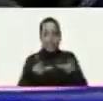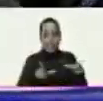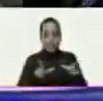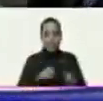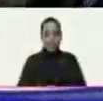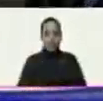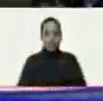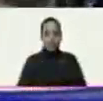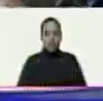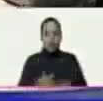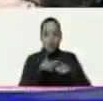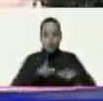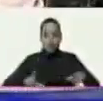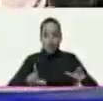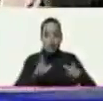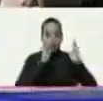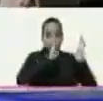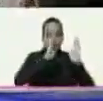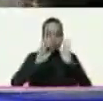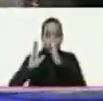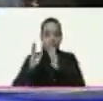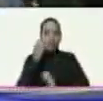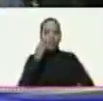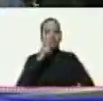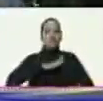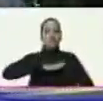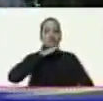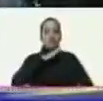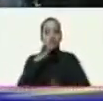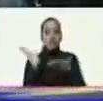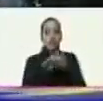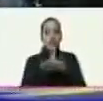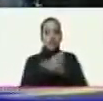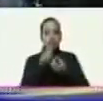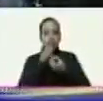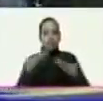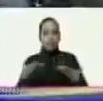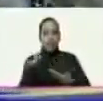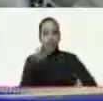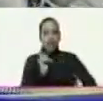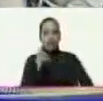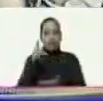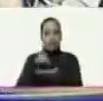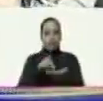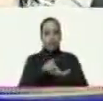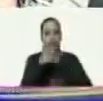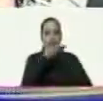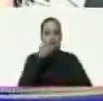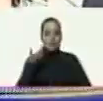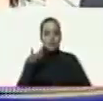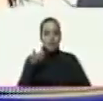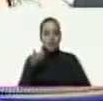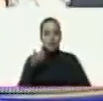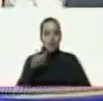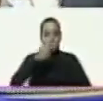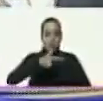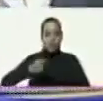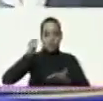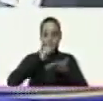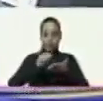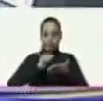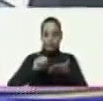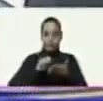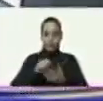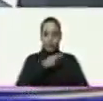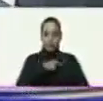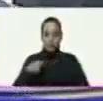los stands llenos de libros hermosos y contamos con la presencia de los mejores editores de China, también contamos